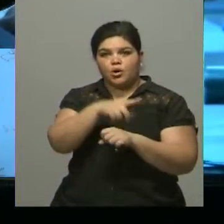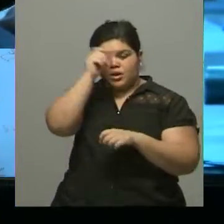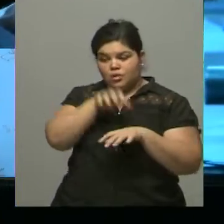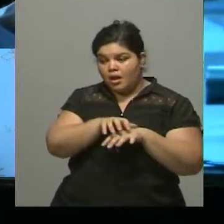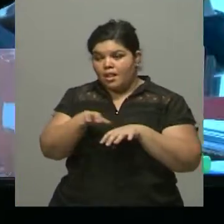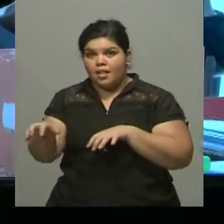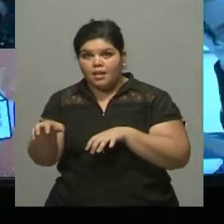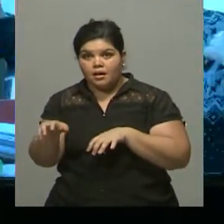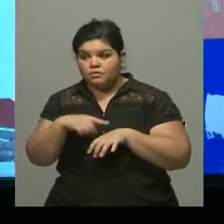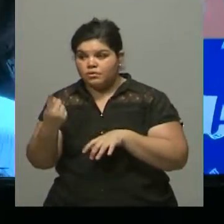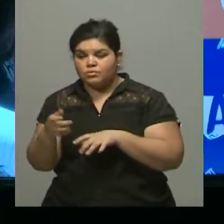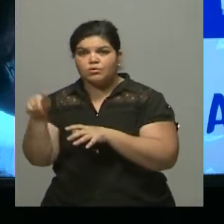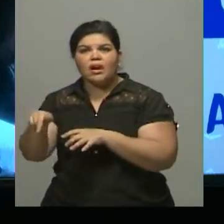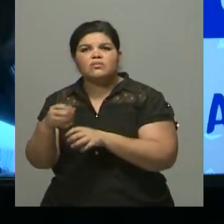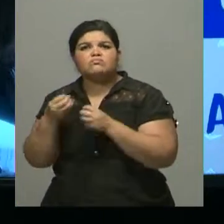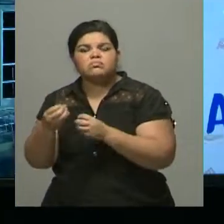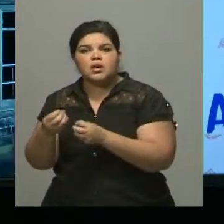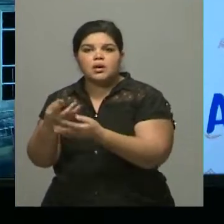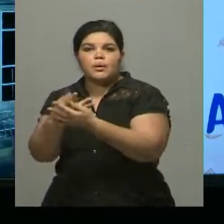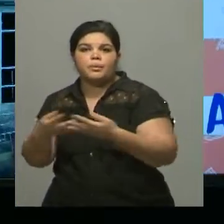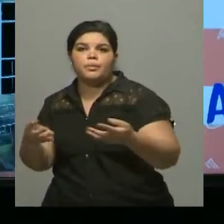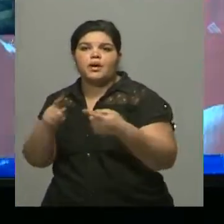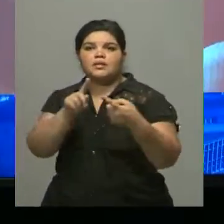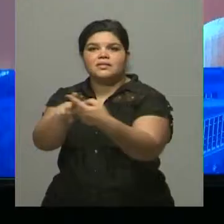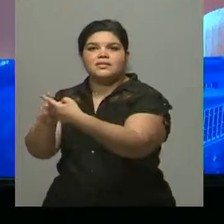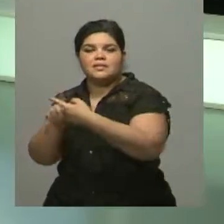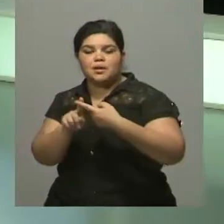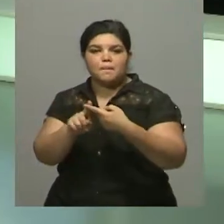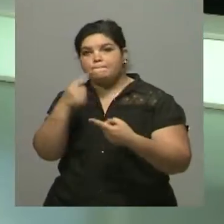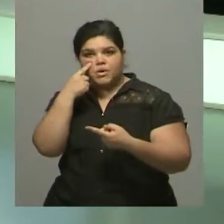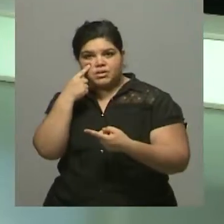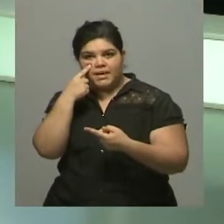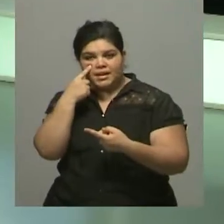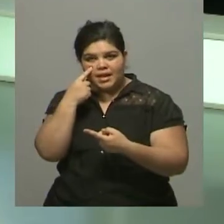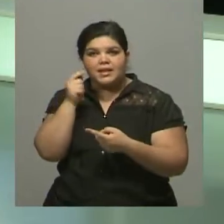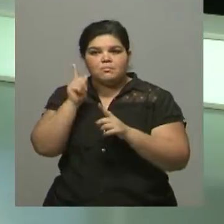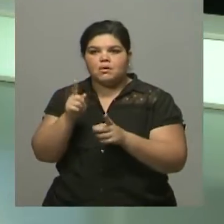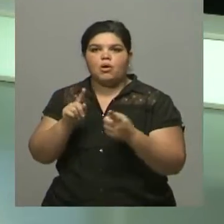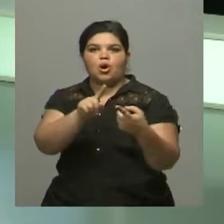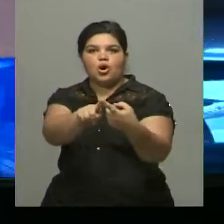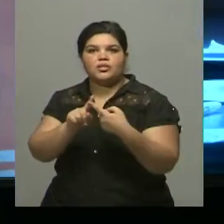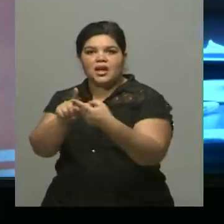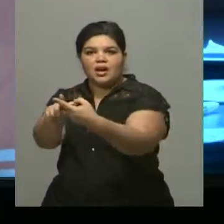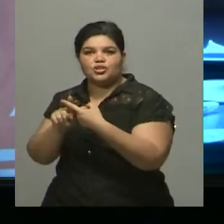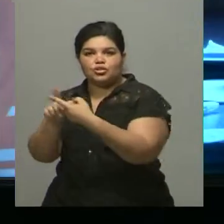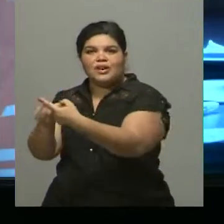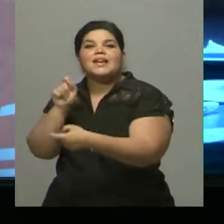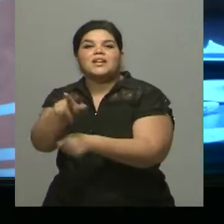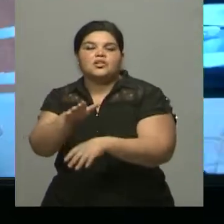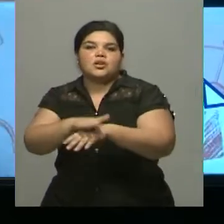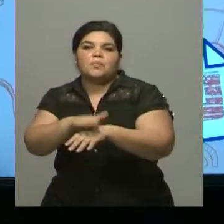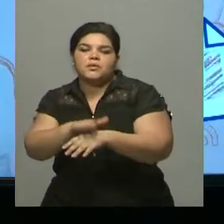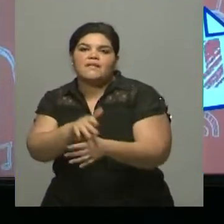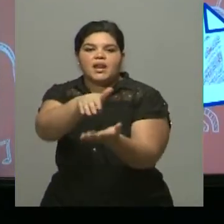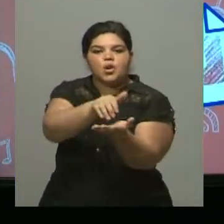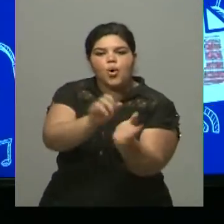Mendoza, tenemos vinculación con todas las oficinas de empleo municipales, o sea, todos los municipios son nuestra territorialización del Ministerio